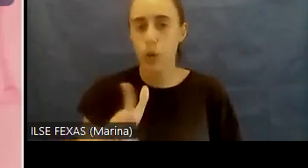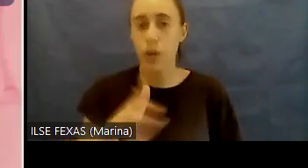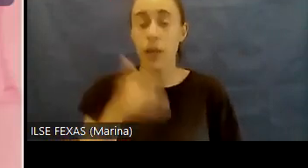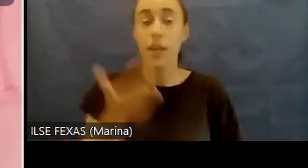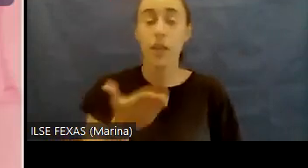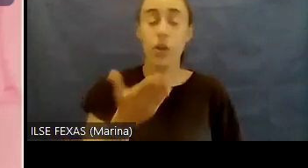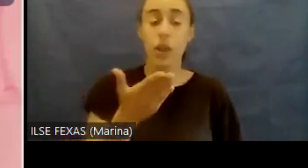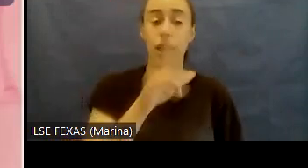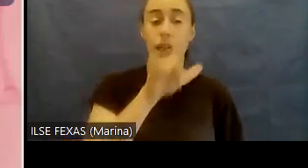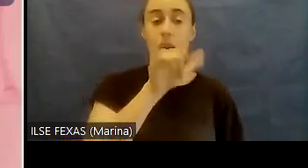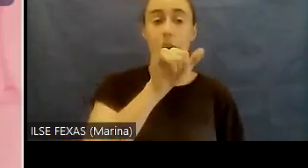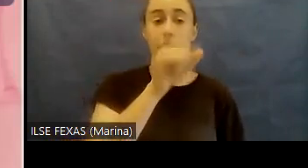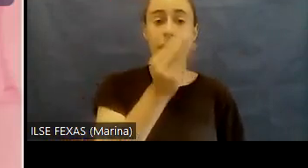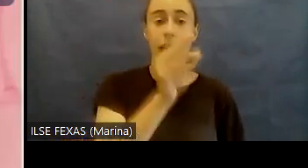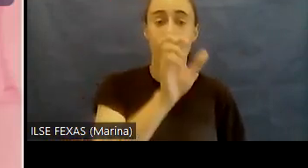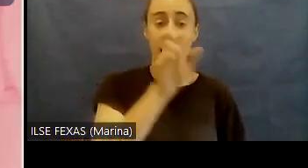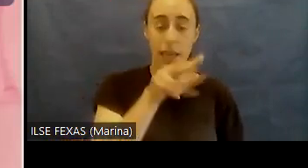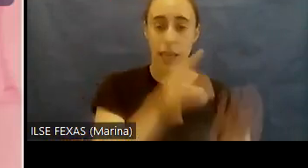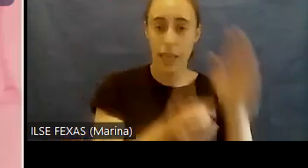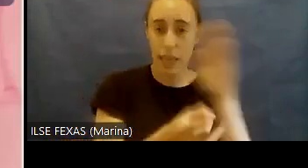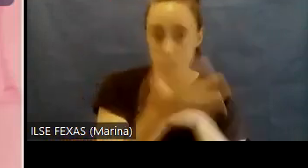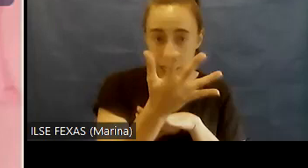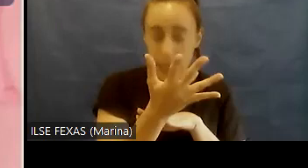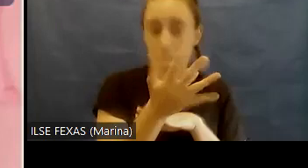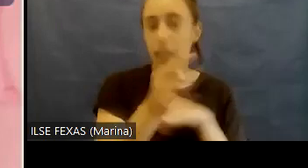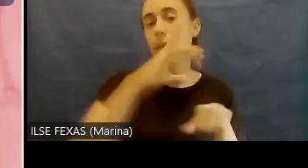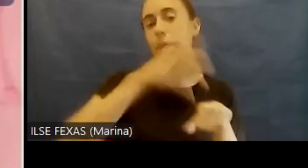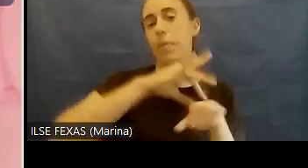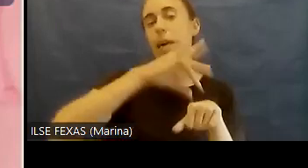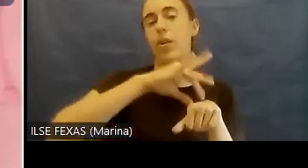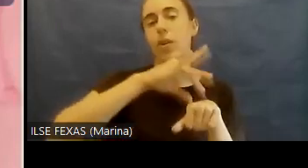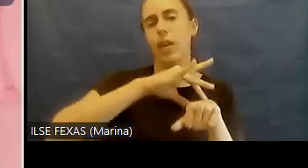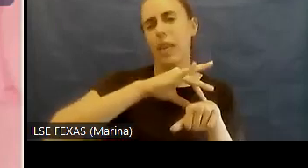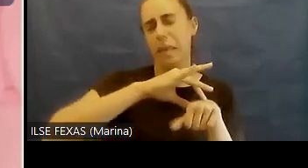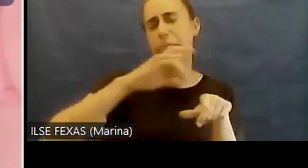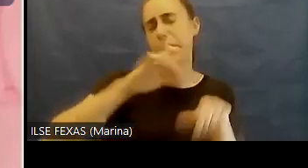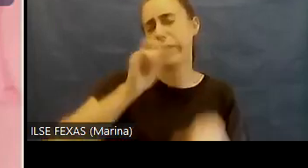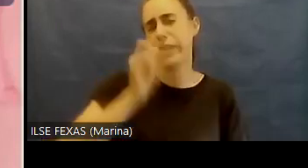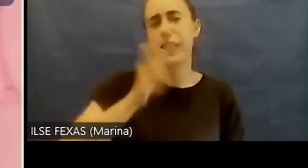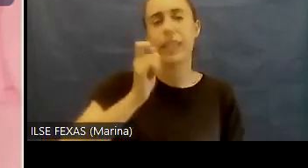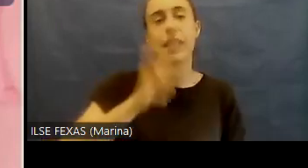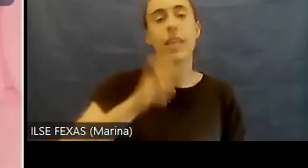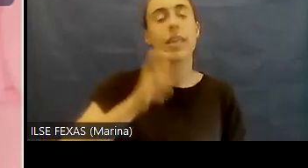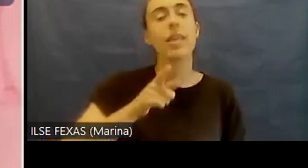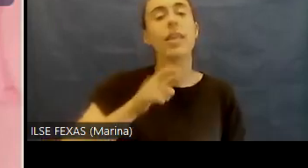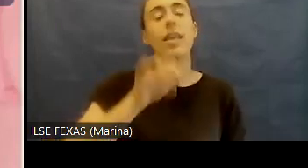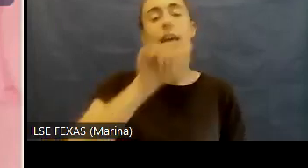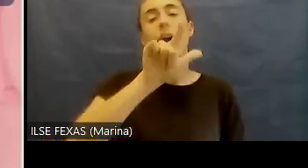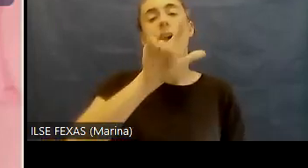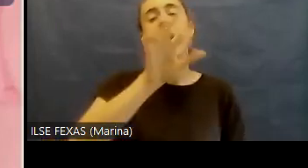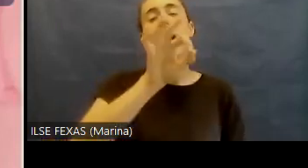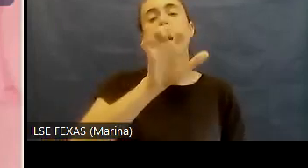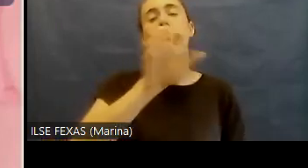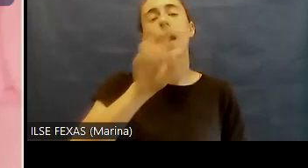del Lichen ruber-planus, que como os digo es una patología bastante frecuente, el gel de aloe vera